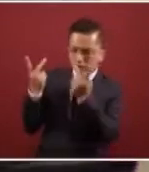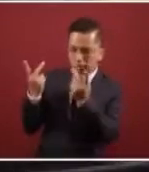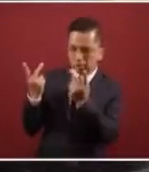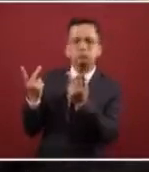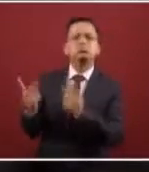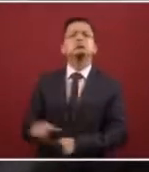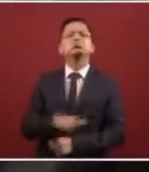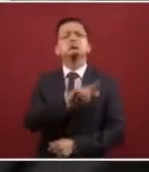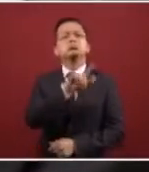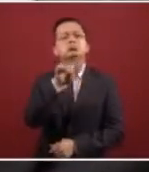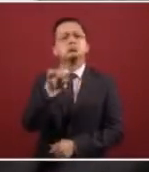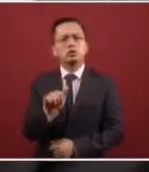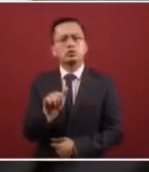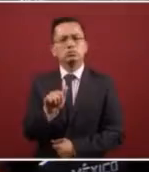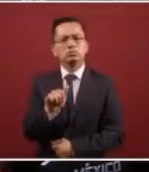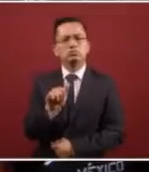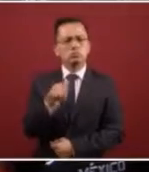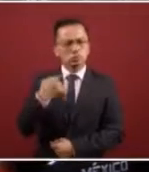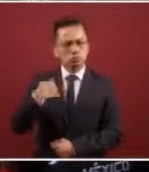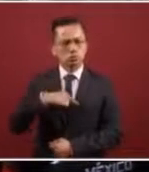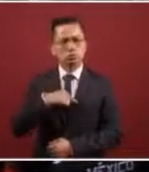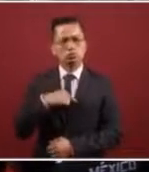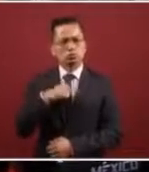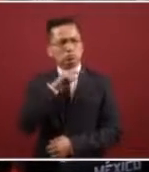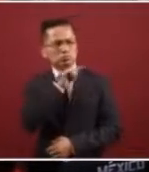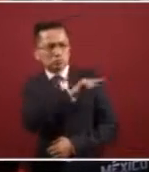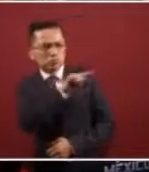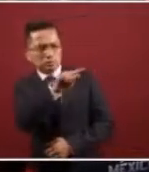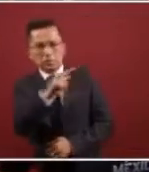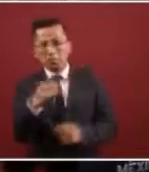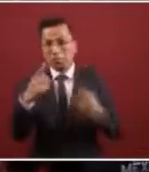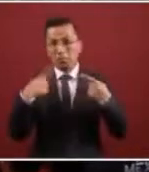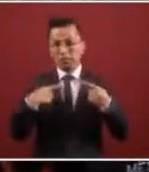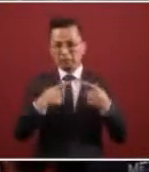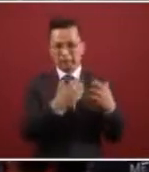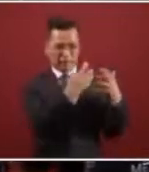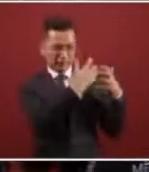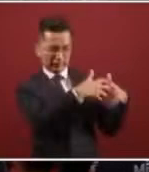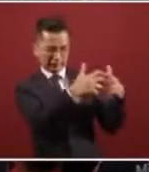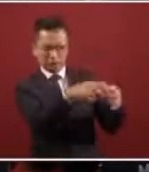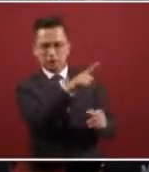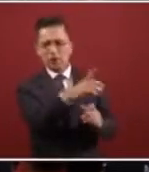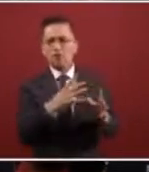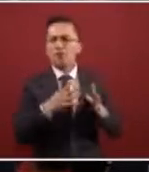invitar a empresarios que tienen fundaciones